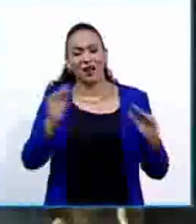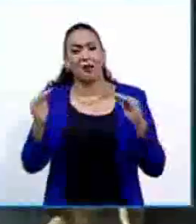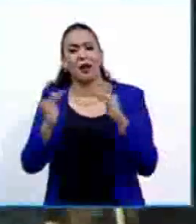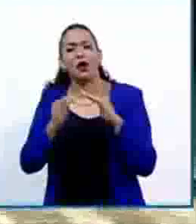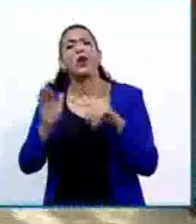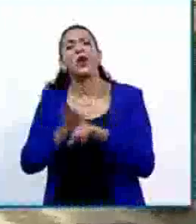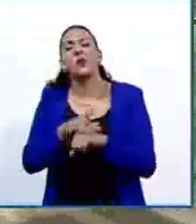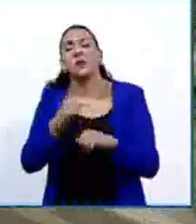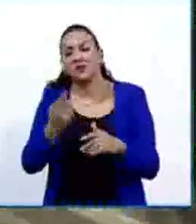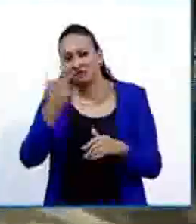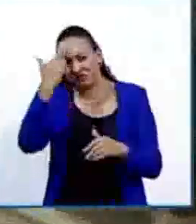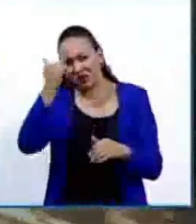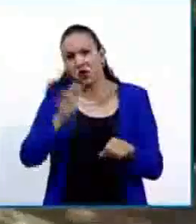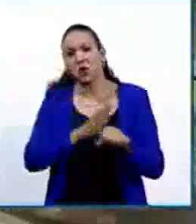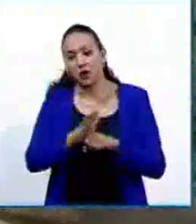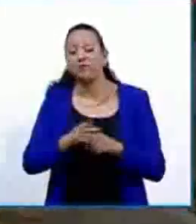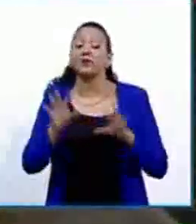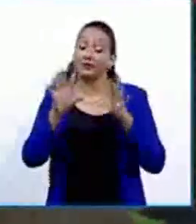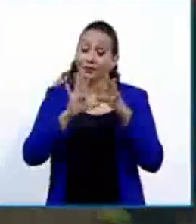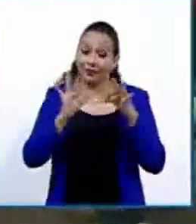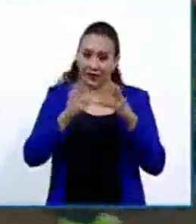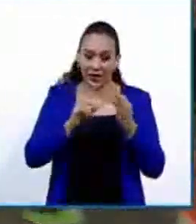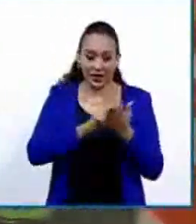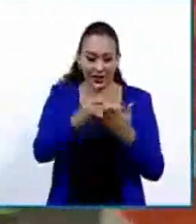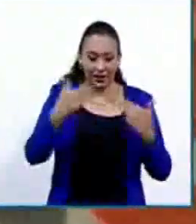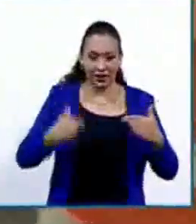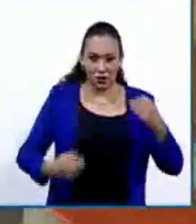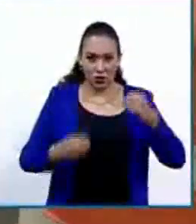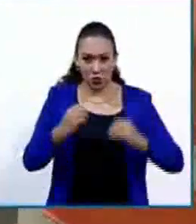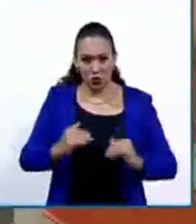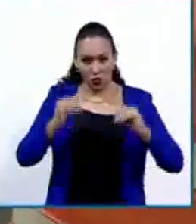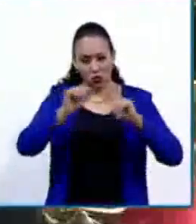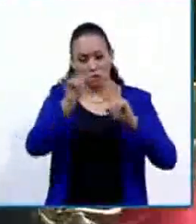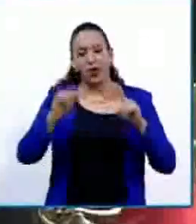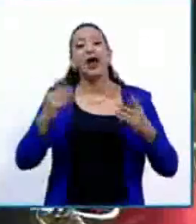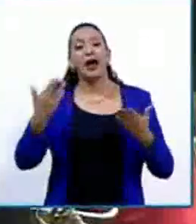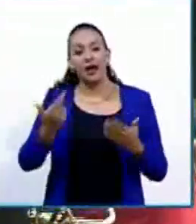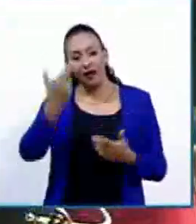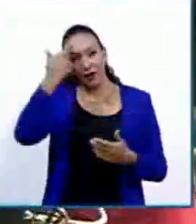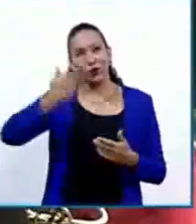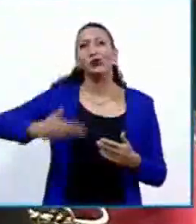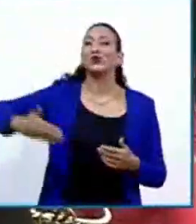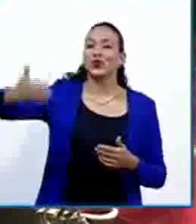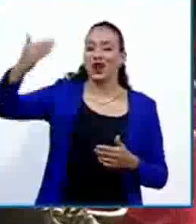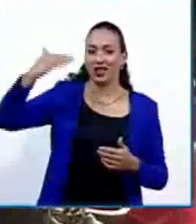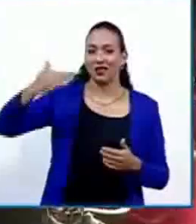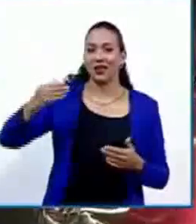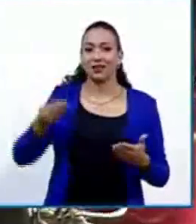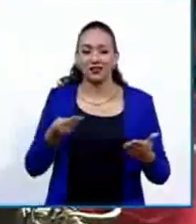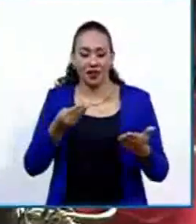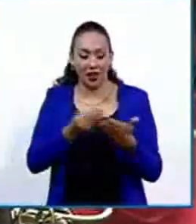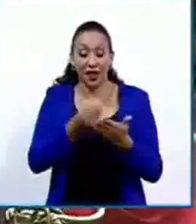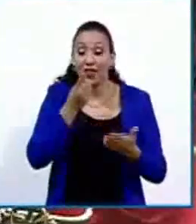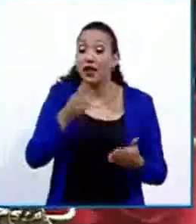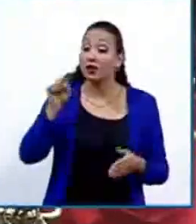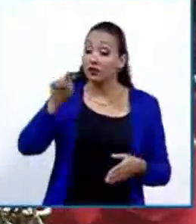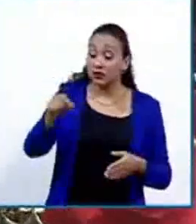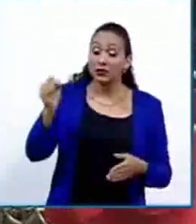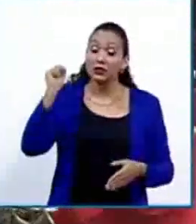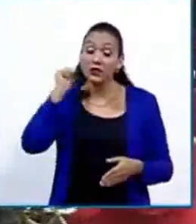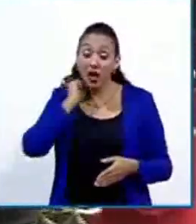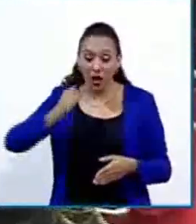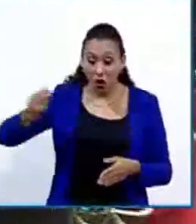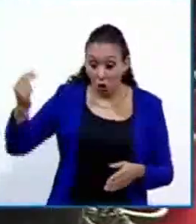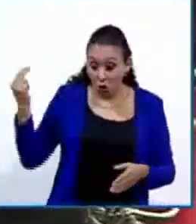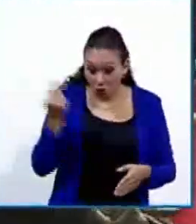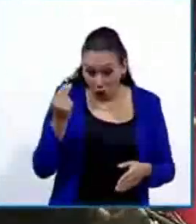Conocimiento Científico y Derechos Humanos de la Suprema Corte. Entre estas se encuentran urgir al Senado a aprobar la ley para